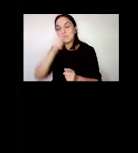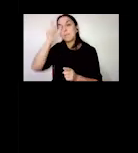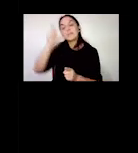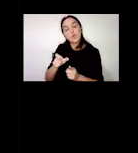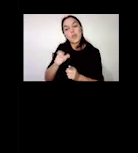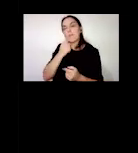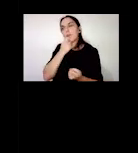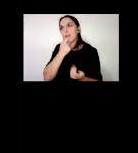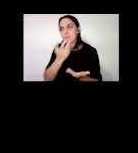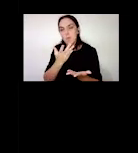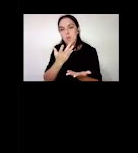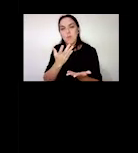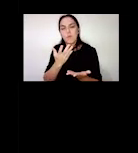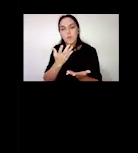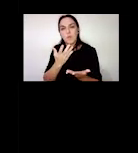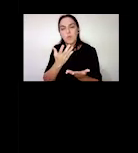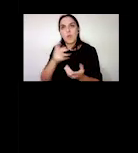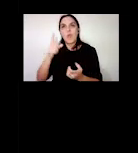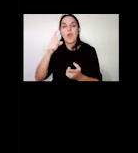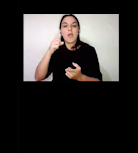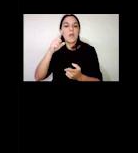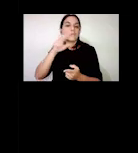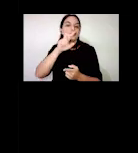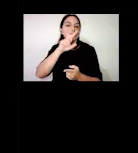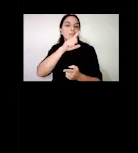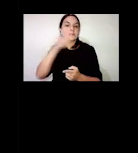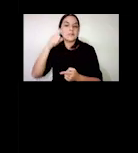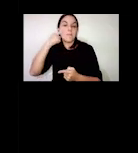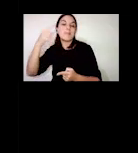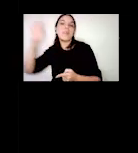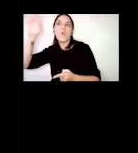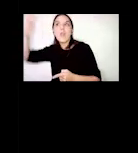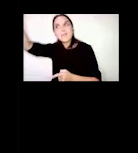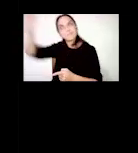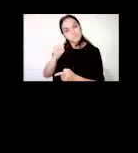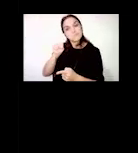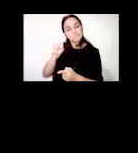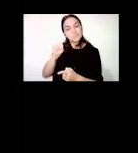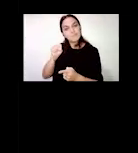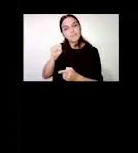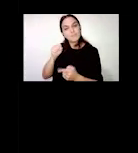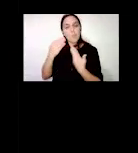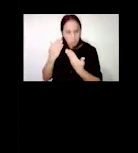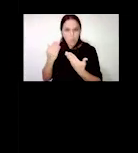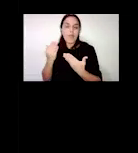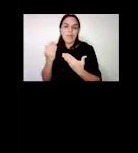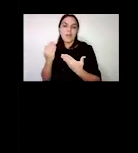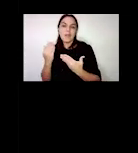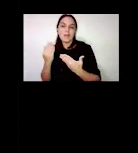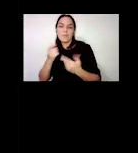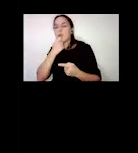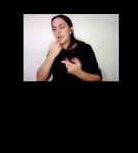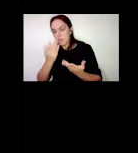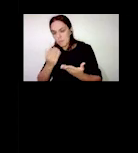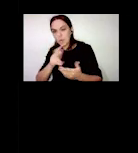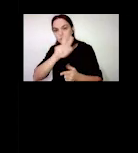por ejemplo, el equivalente a $100.000 del exterior, puede hacer, o los deja inmovilizados entre el